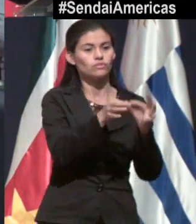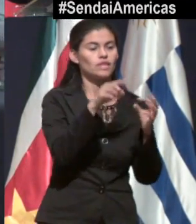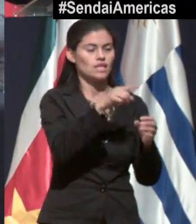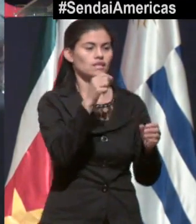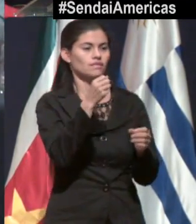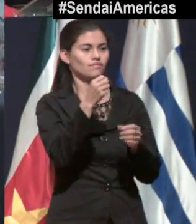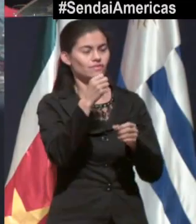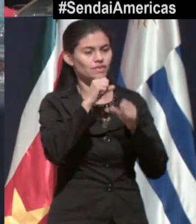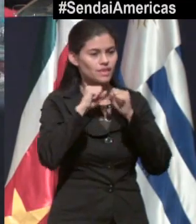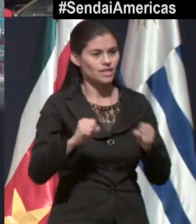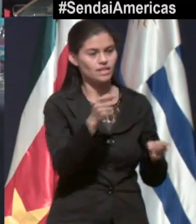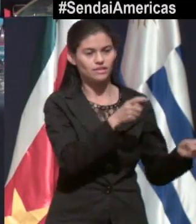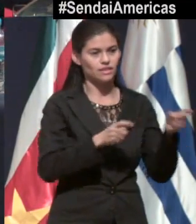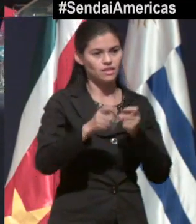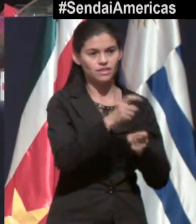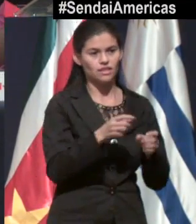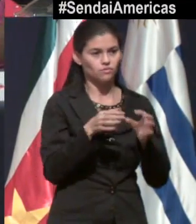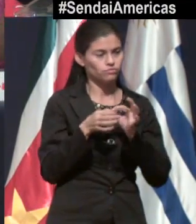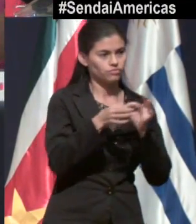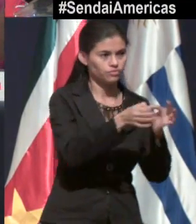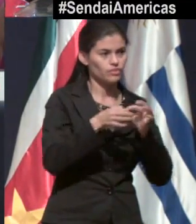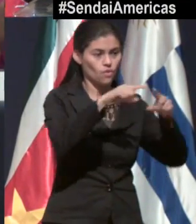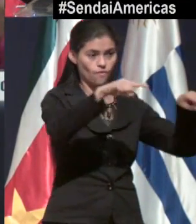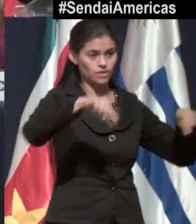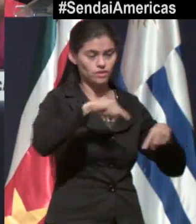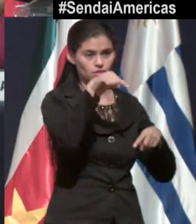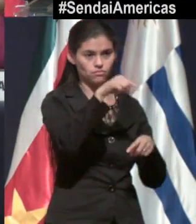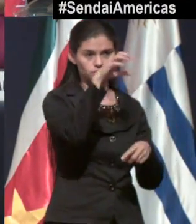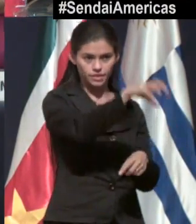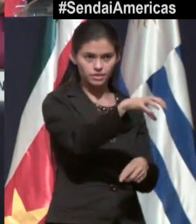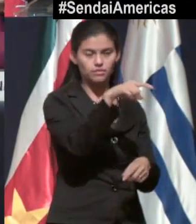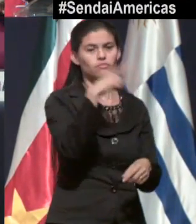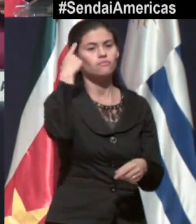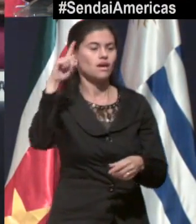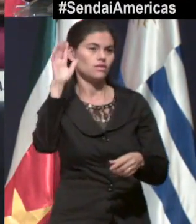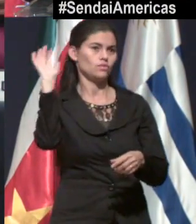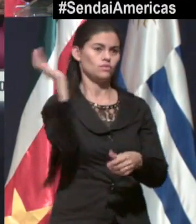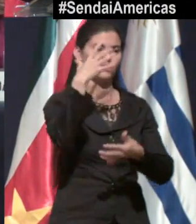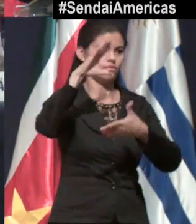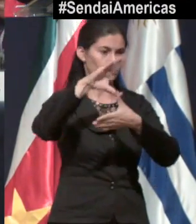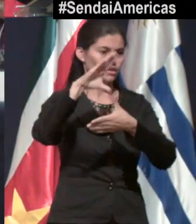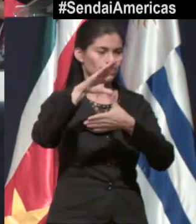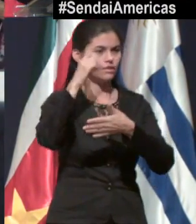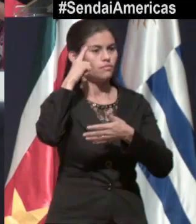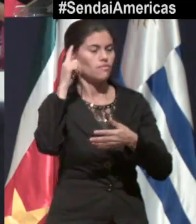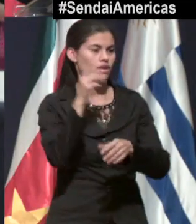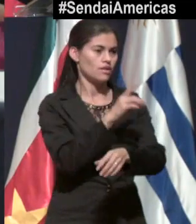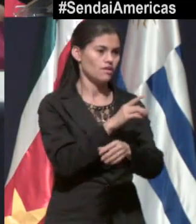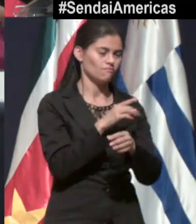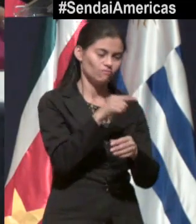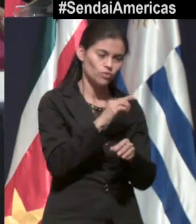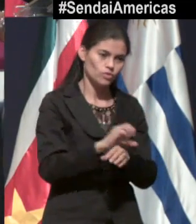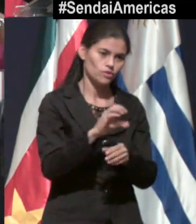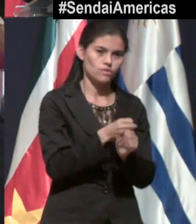Estrategia Internacional y su oficina regional para las Américas en la consolidación de dicha